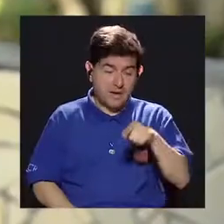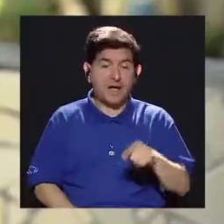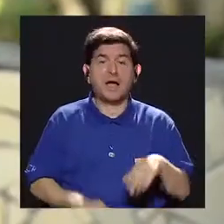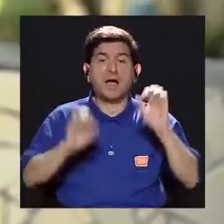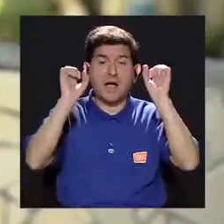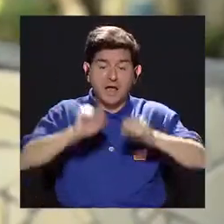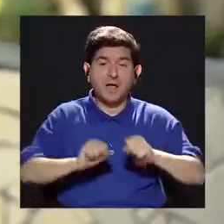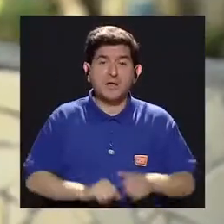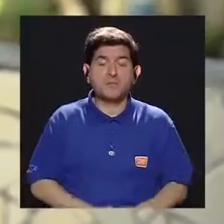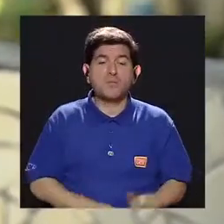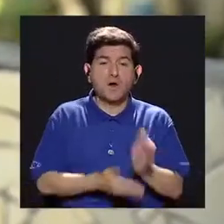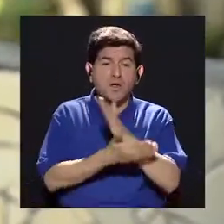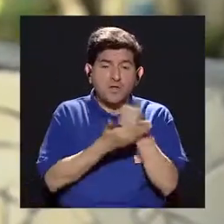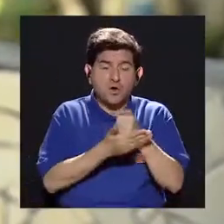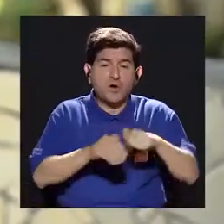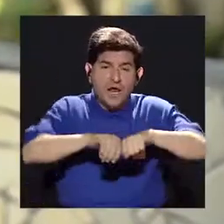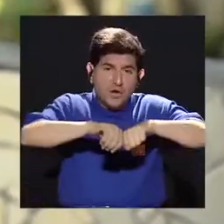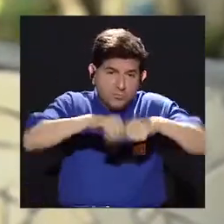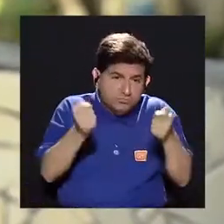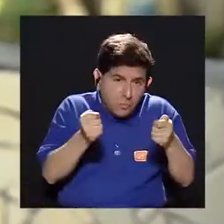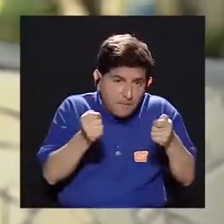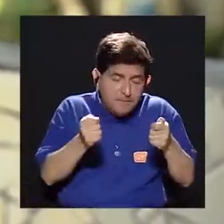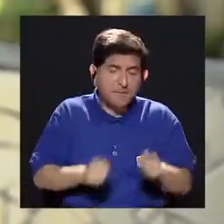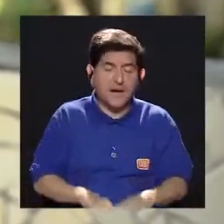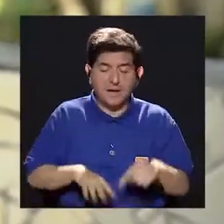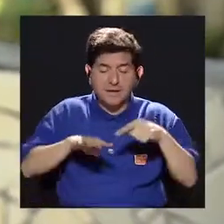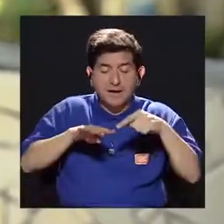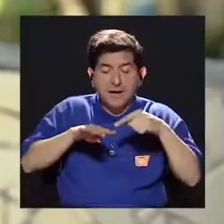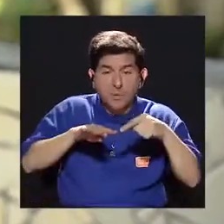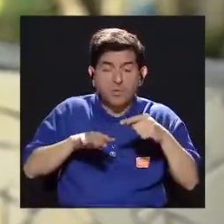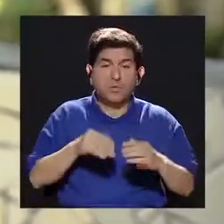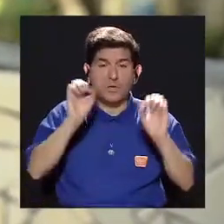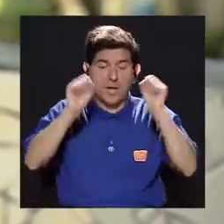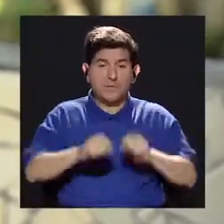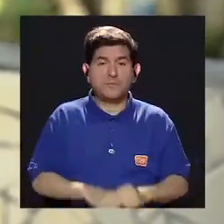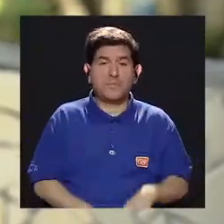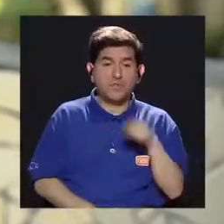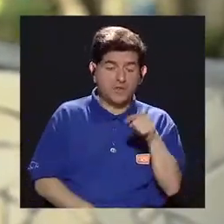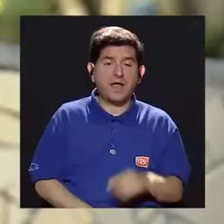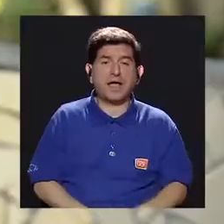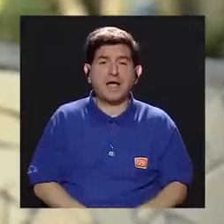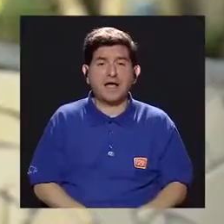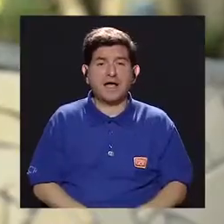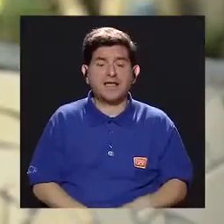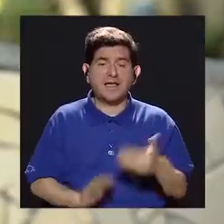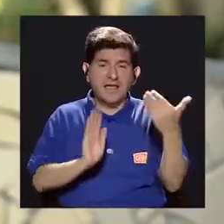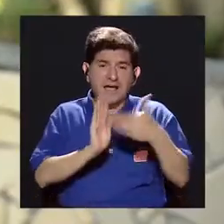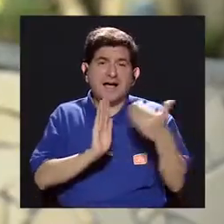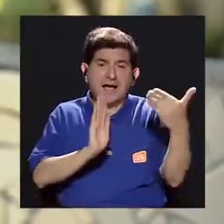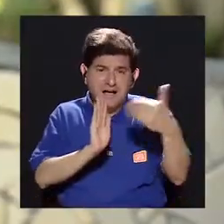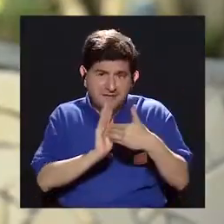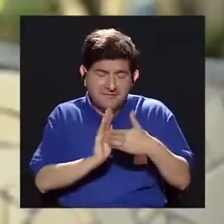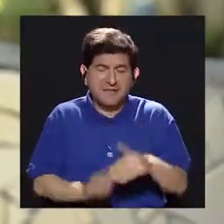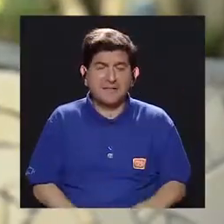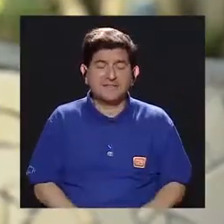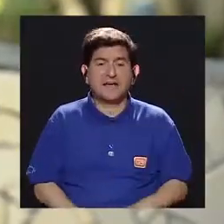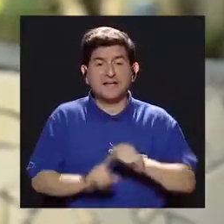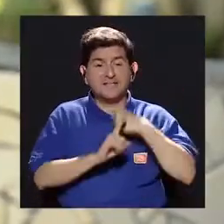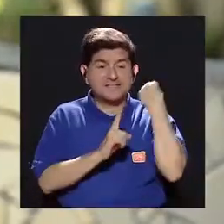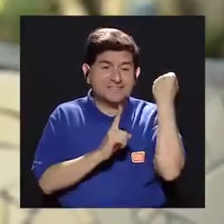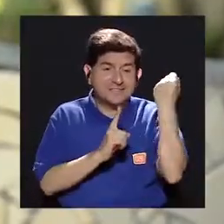estar muy larga, puede topar con algo y quebrarse. Cuando se quiebra, se podría clavar y hacer una uña encarnada por